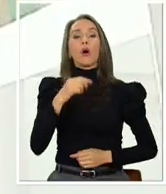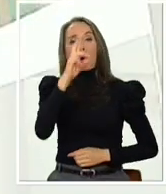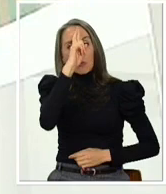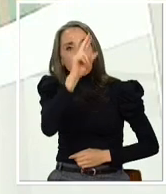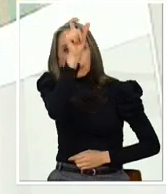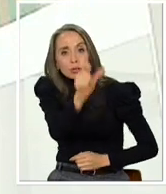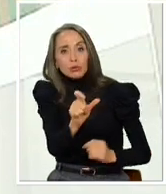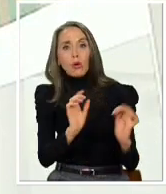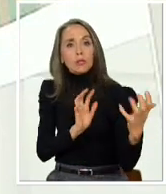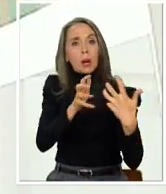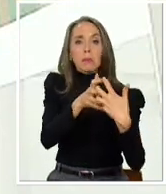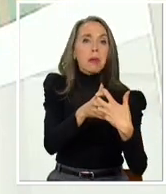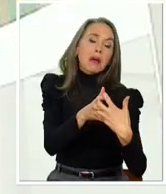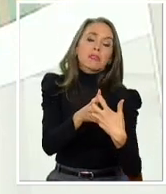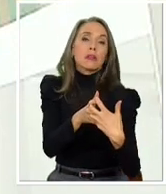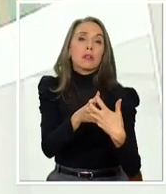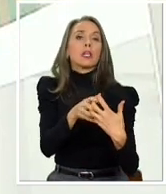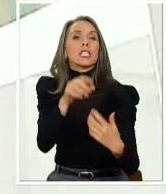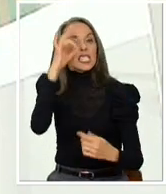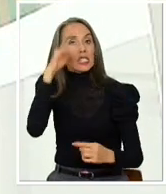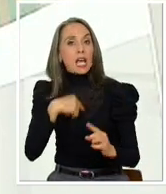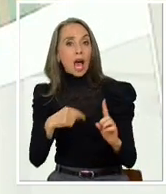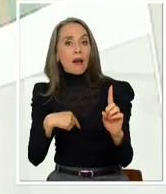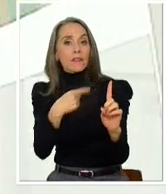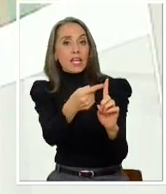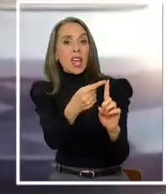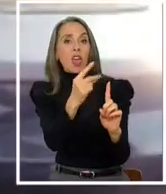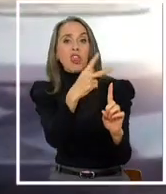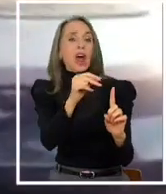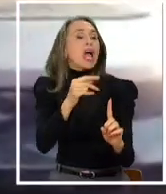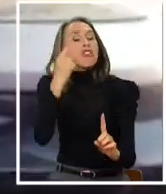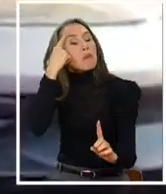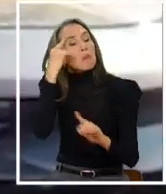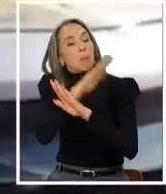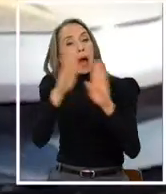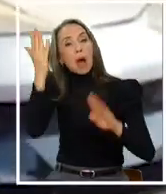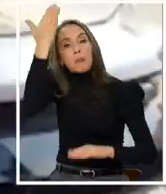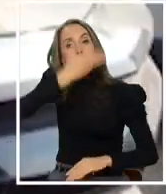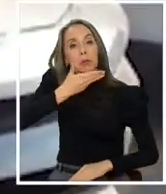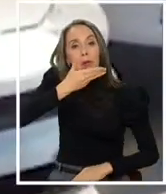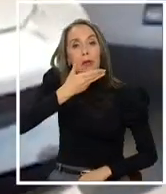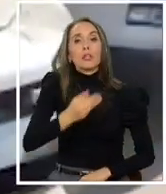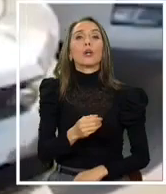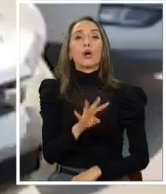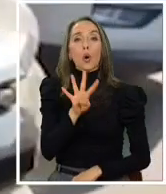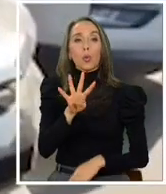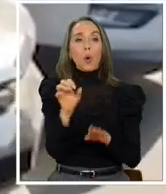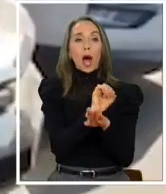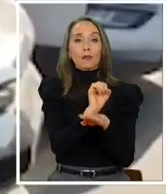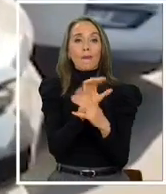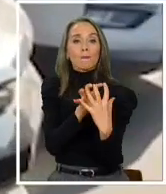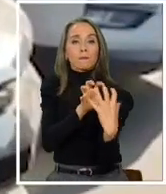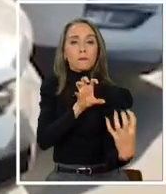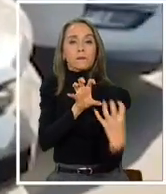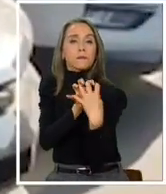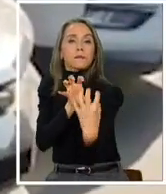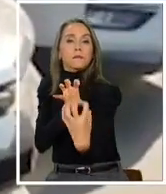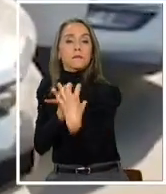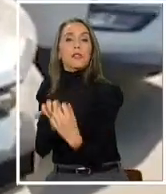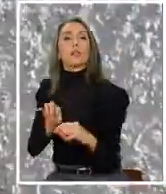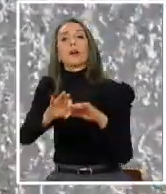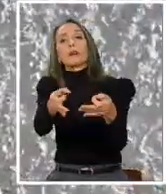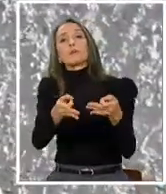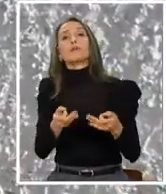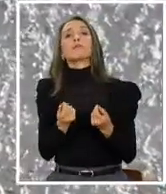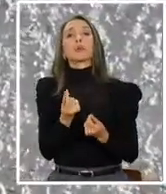empatía, el tomar conciencia del daño que provoca a los demás. Tenían 4 autos alta gama, todos estimados